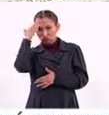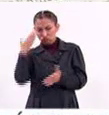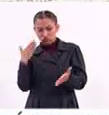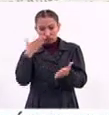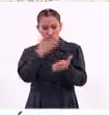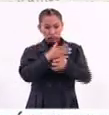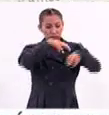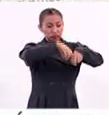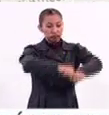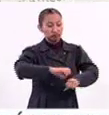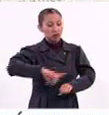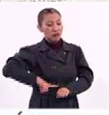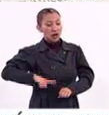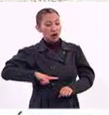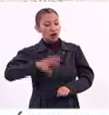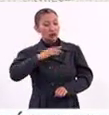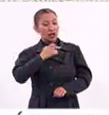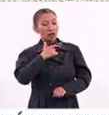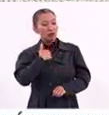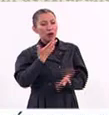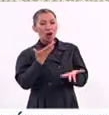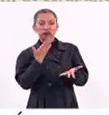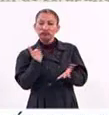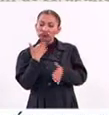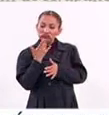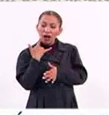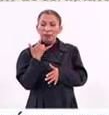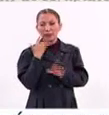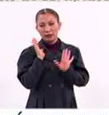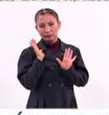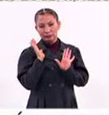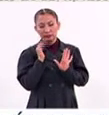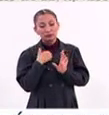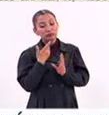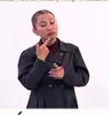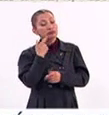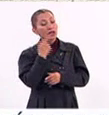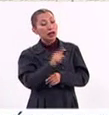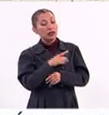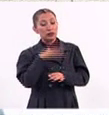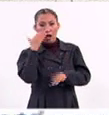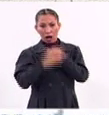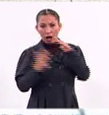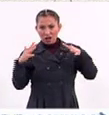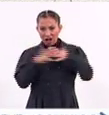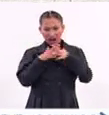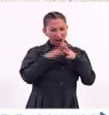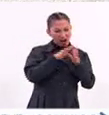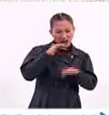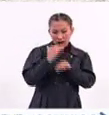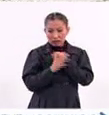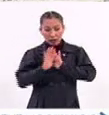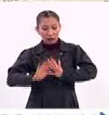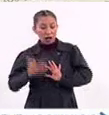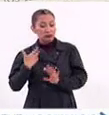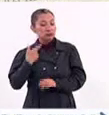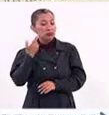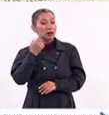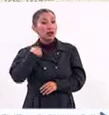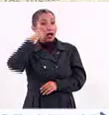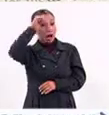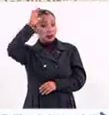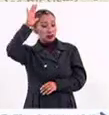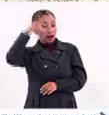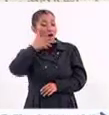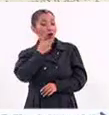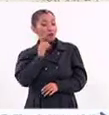gobernar Chalco, pero lo hace con cierta benevolencia. Y entonces se acaba la guerra, están bajo la bota de